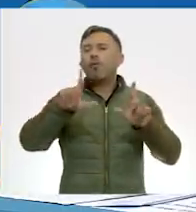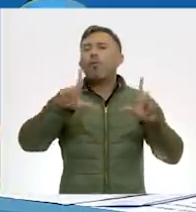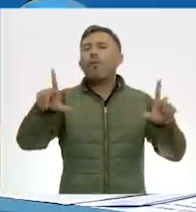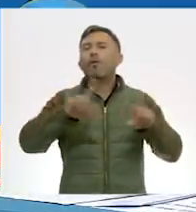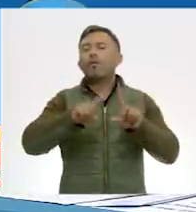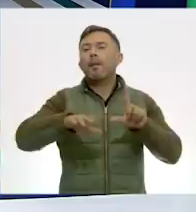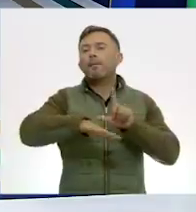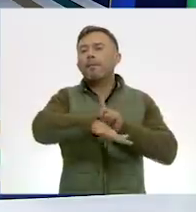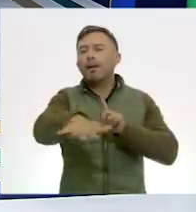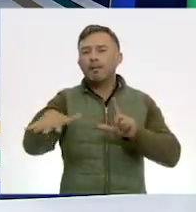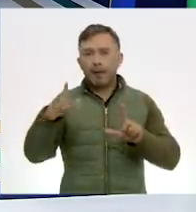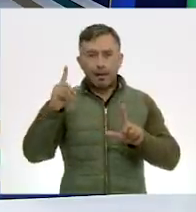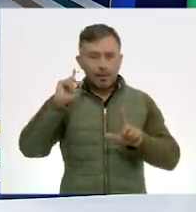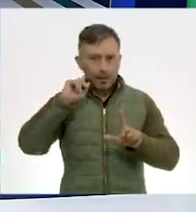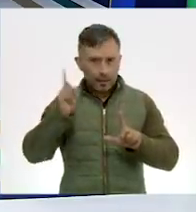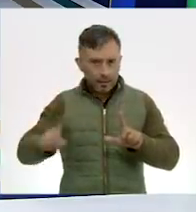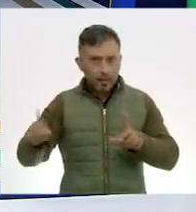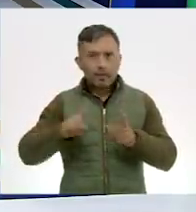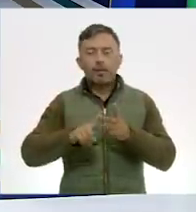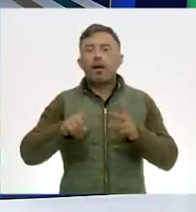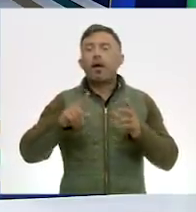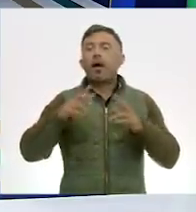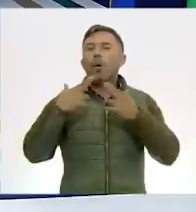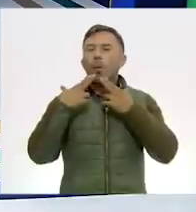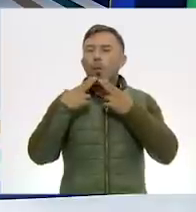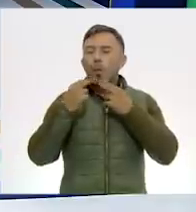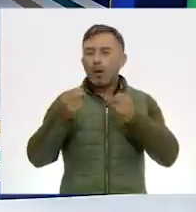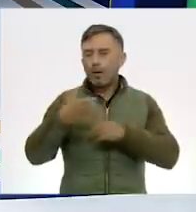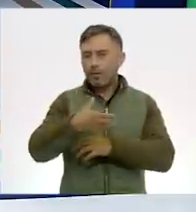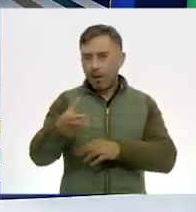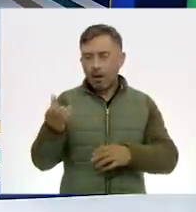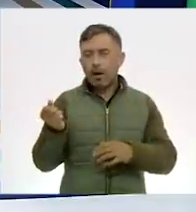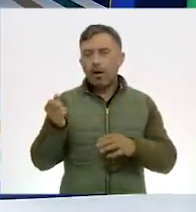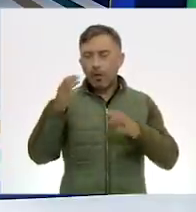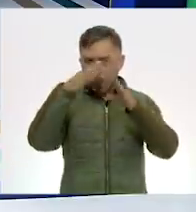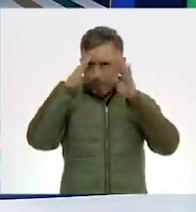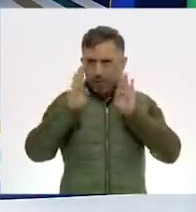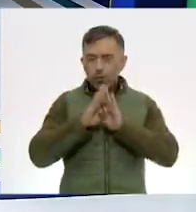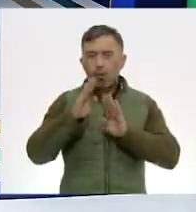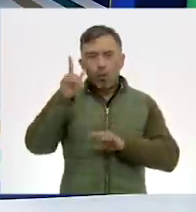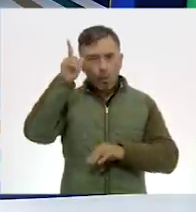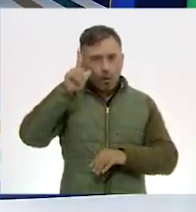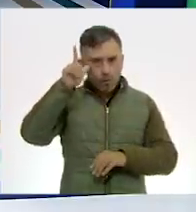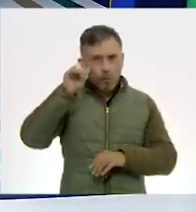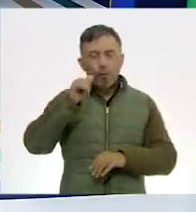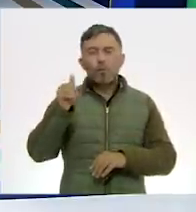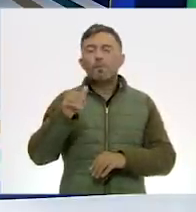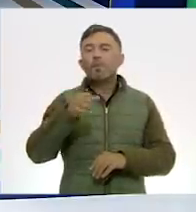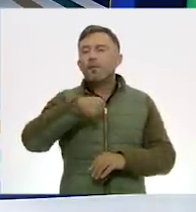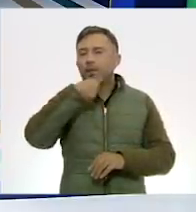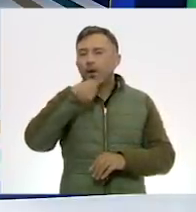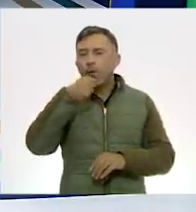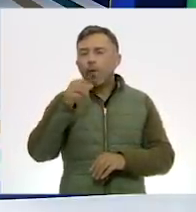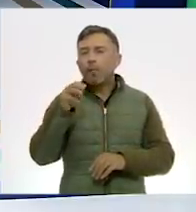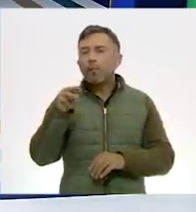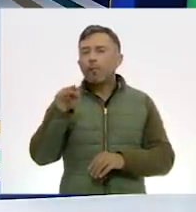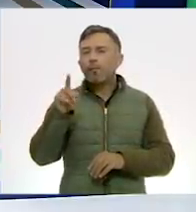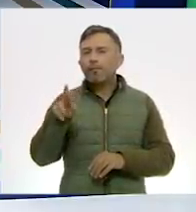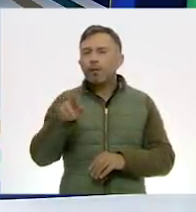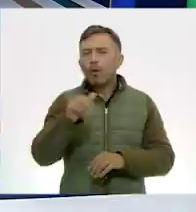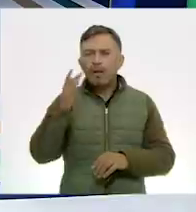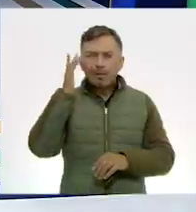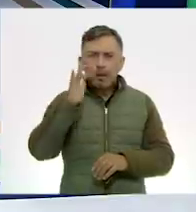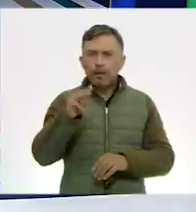de Zacatecas, La Huerta del Convento de Guadalupe, Viejo en el Muladar y Santa Mónica a la luz de